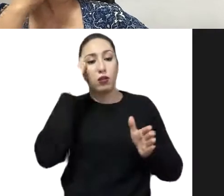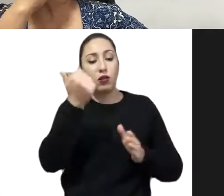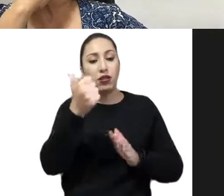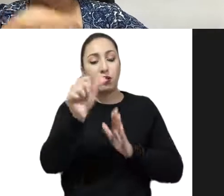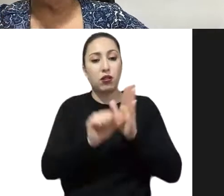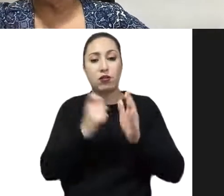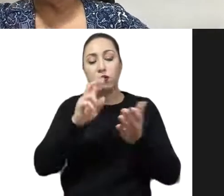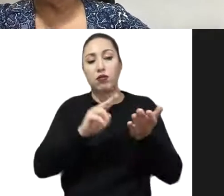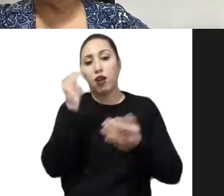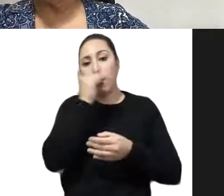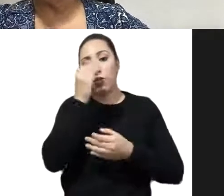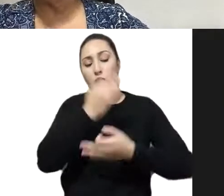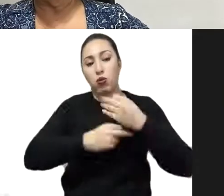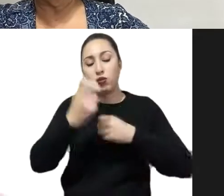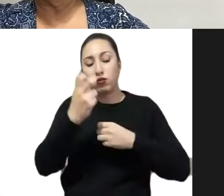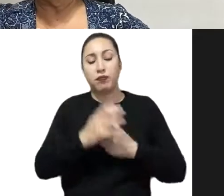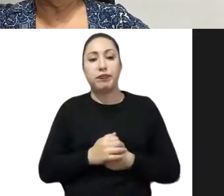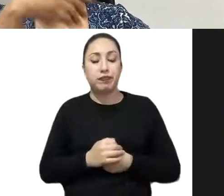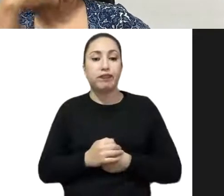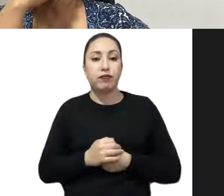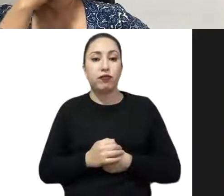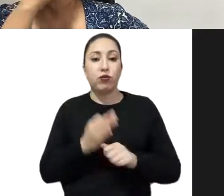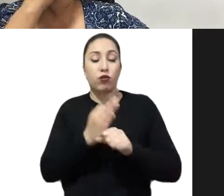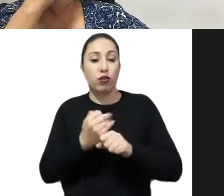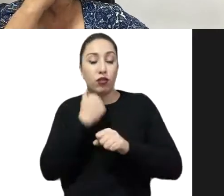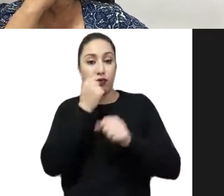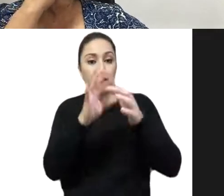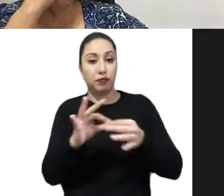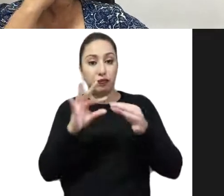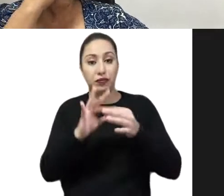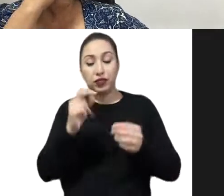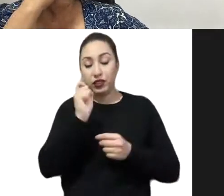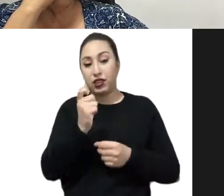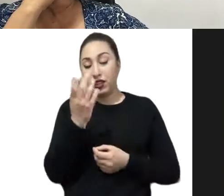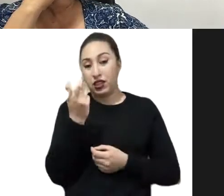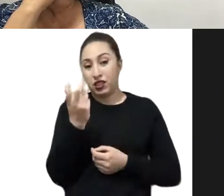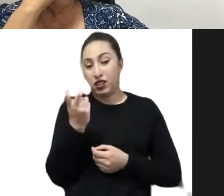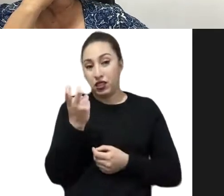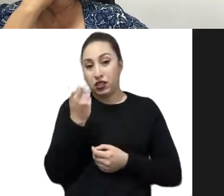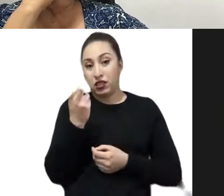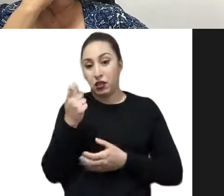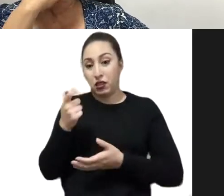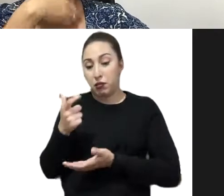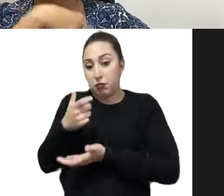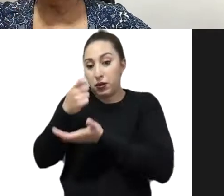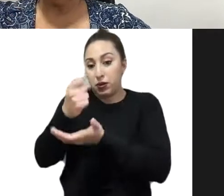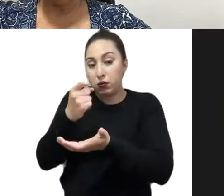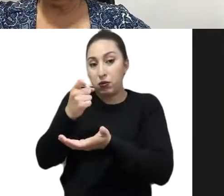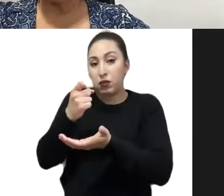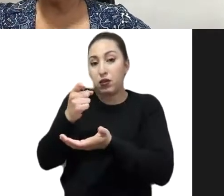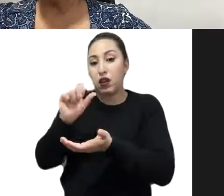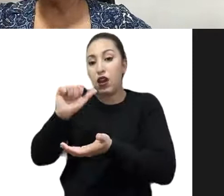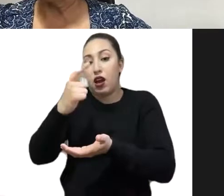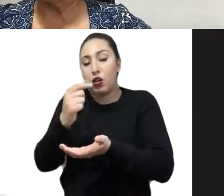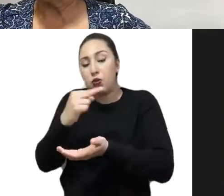alguno. Es decir, quiero señalar que este presupuesto y algo de fondos para